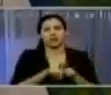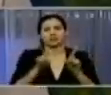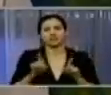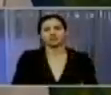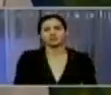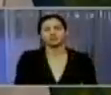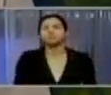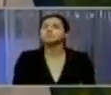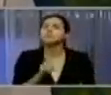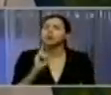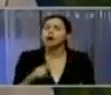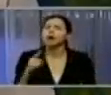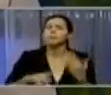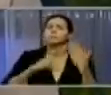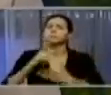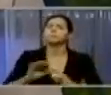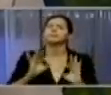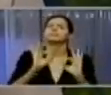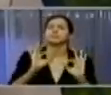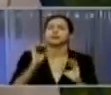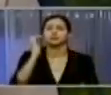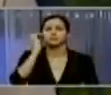Hay un plan especial.